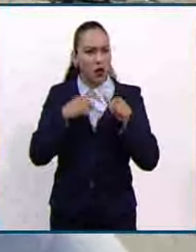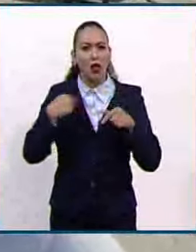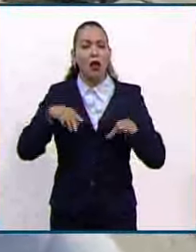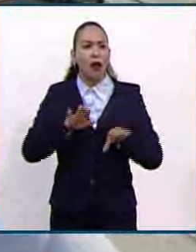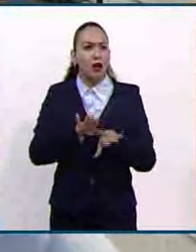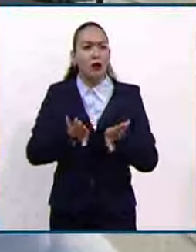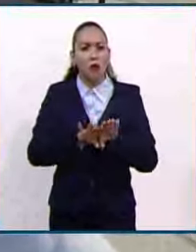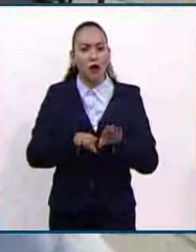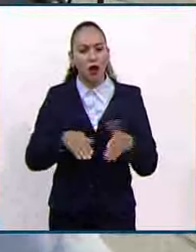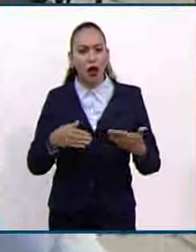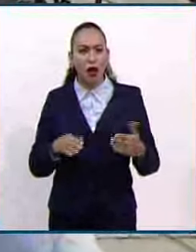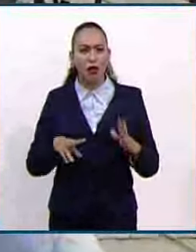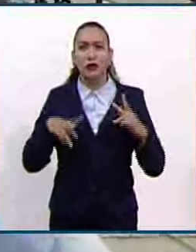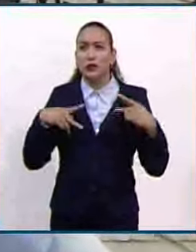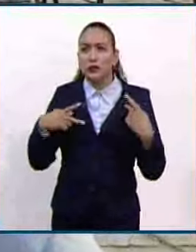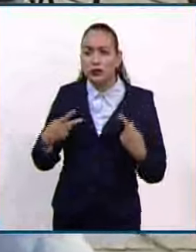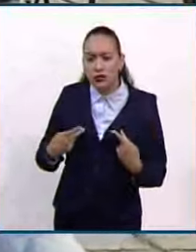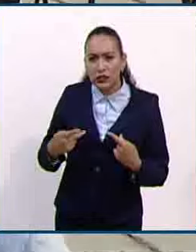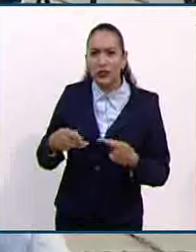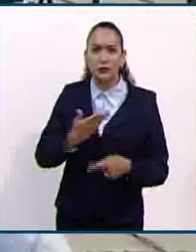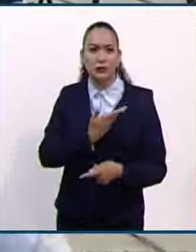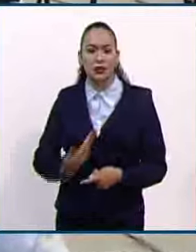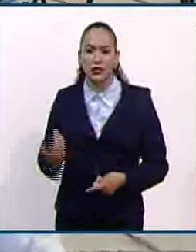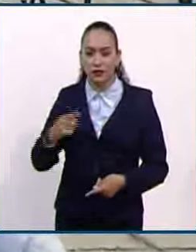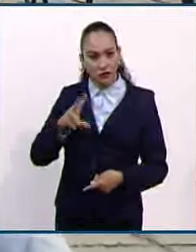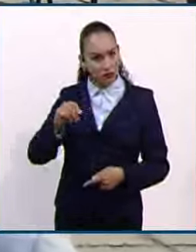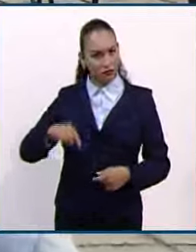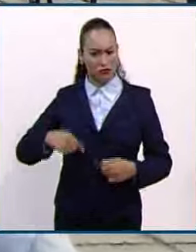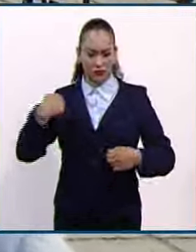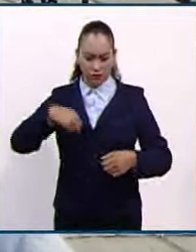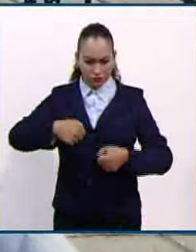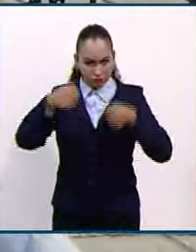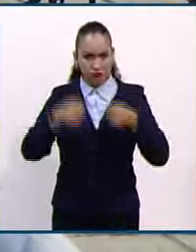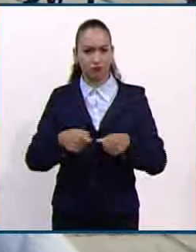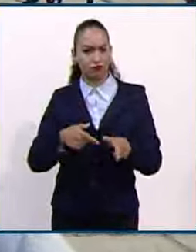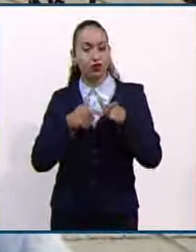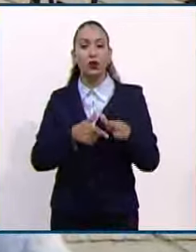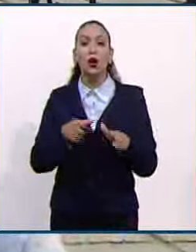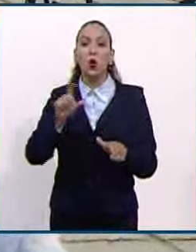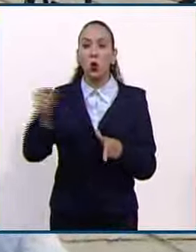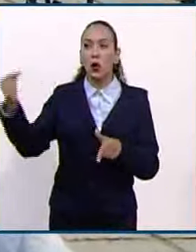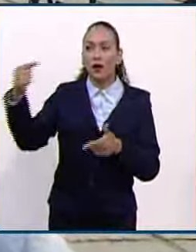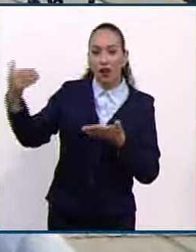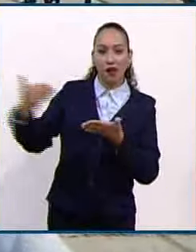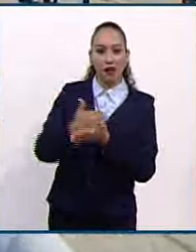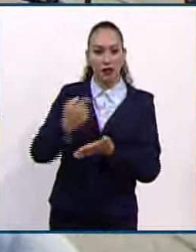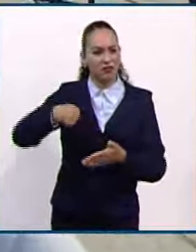los caprichos presidenciales. Esto es una clara agresión e intromisión.